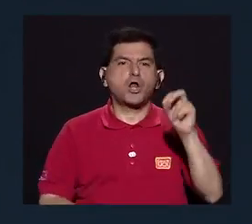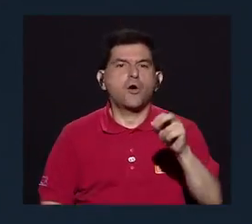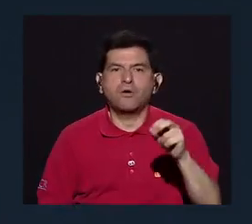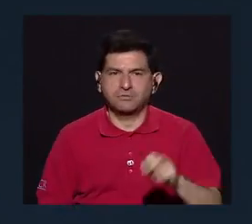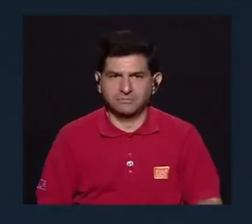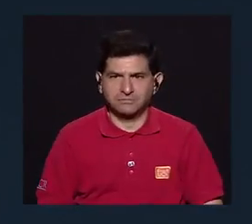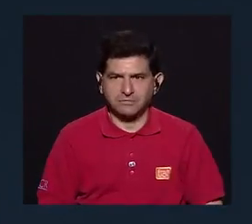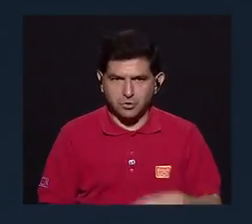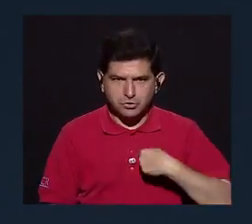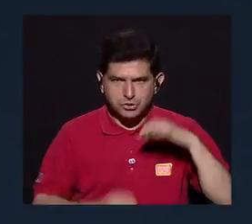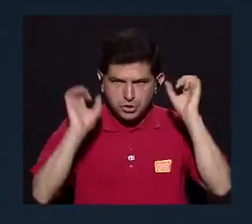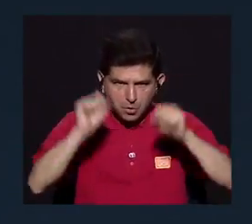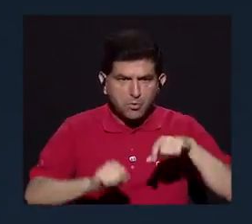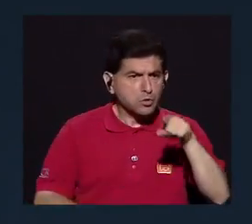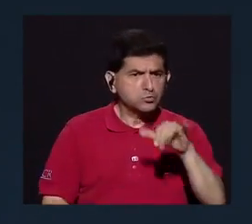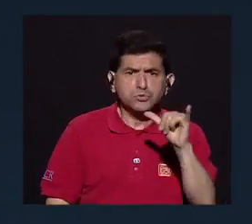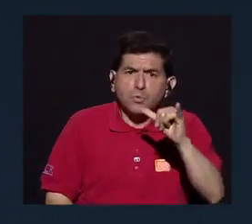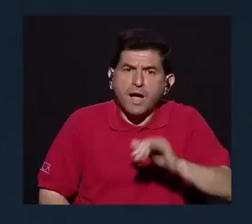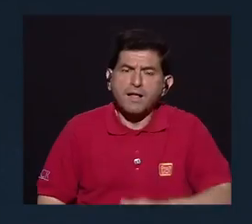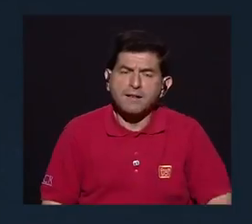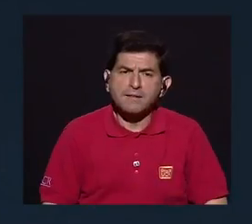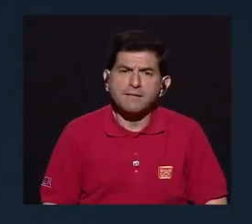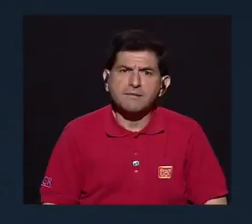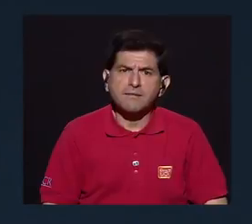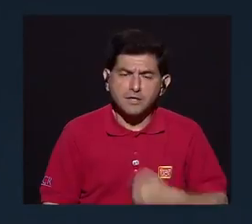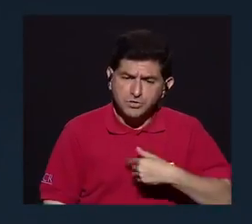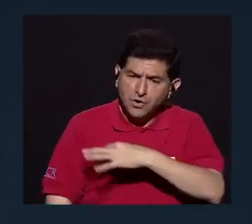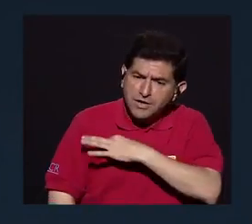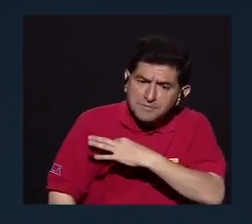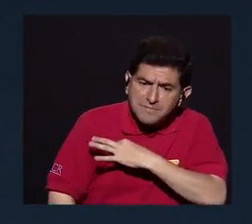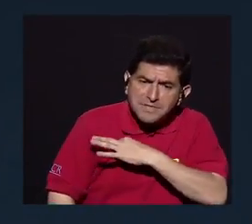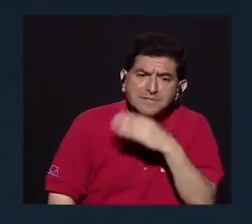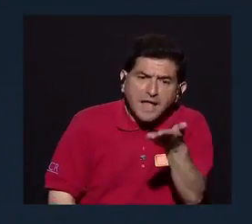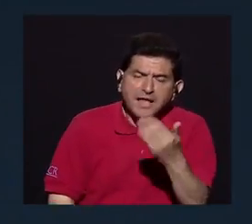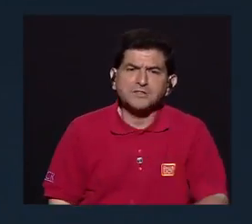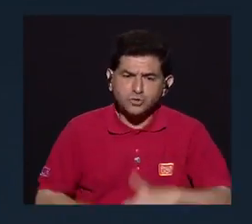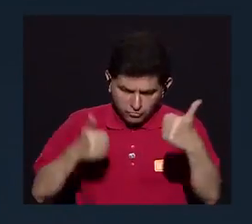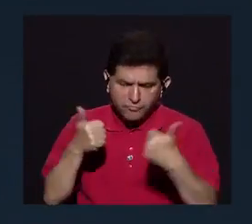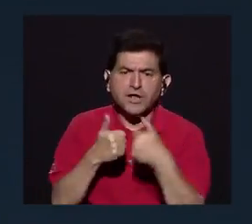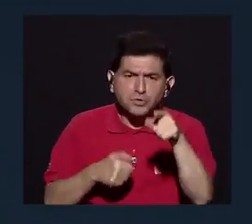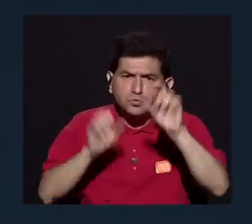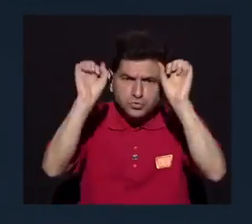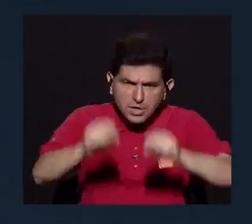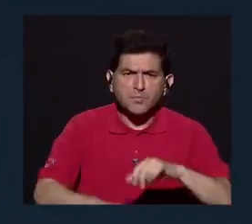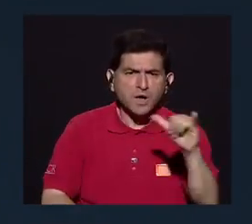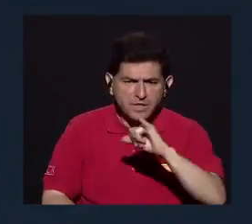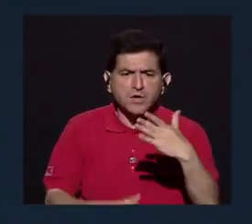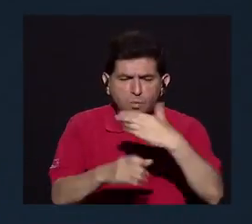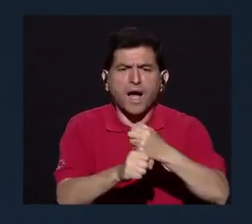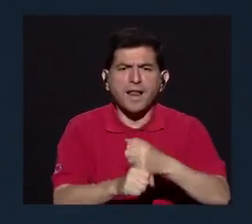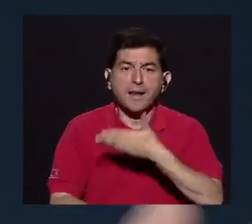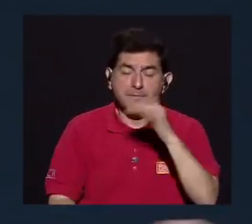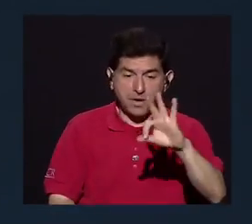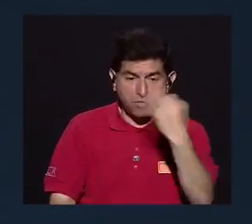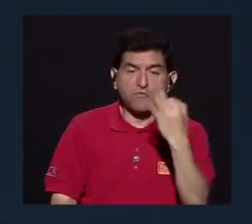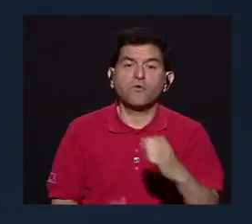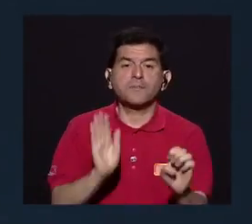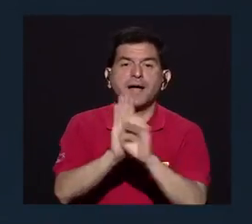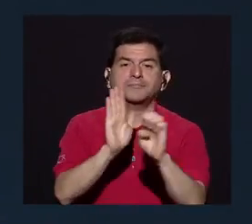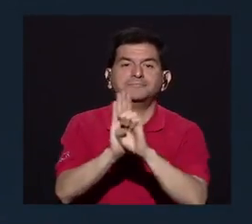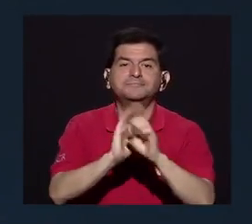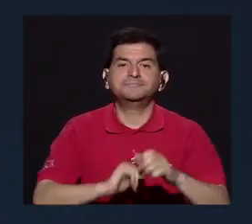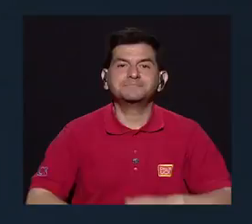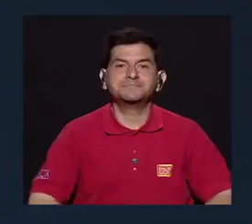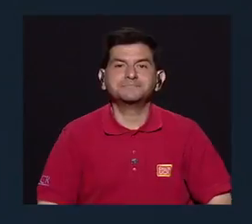que si yo pude, ¿por qué tú no? O sea, te estoy invitando y te estoy de alguna manera retando a que tú puedes, a que tú también hazlo, ¿no? La mejor manera de poner el